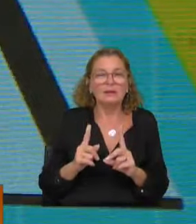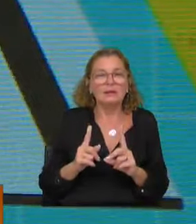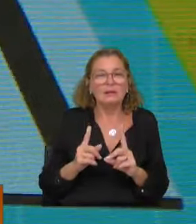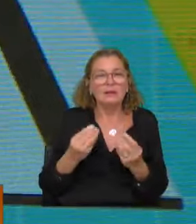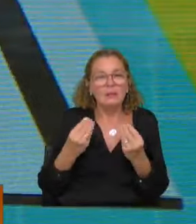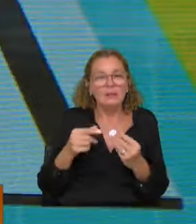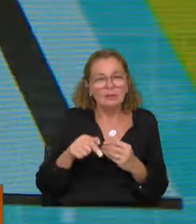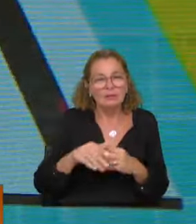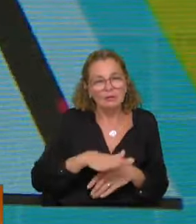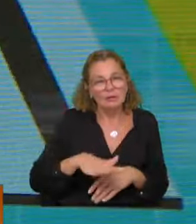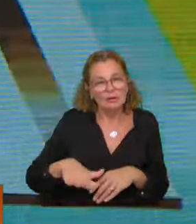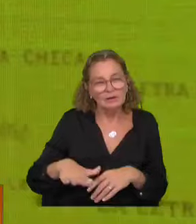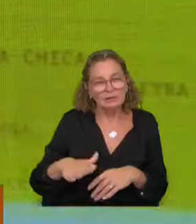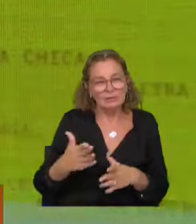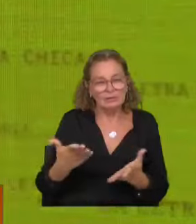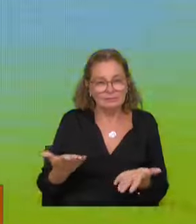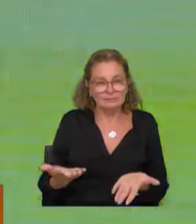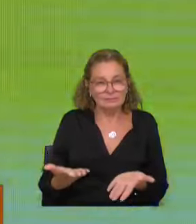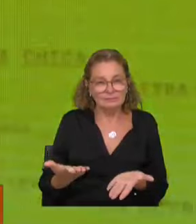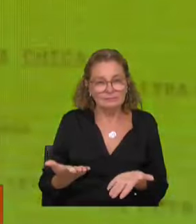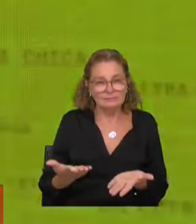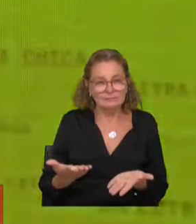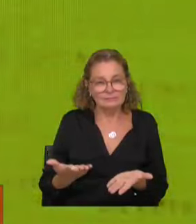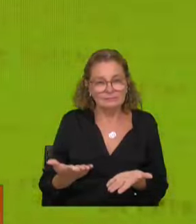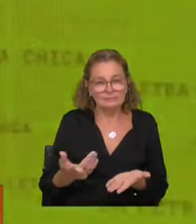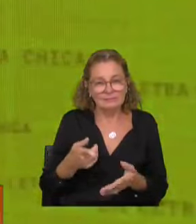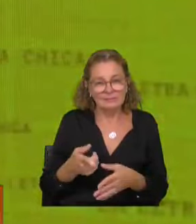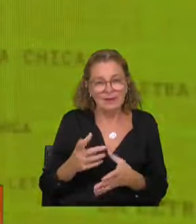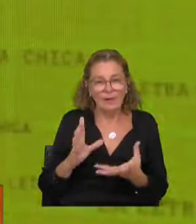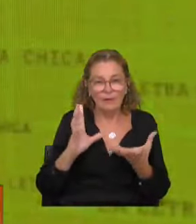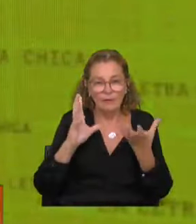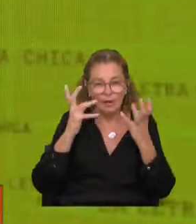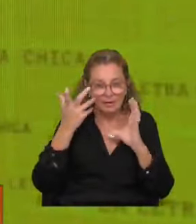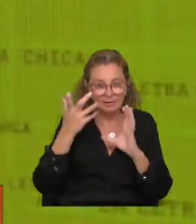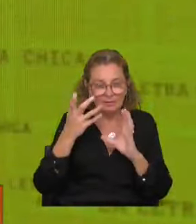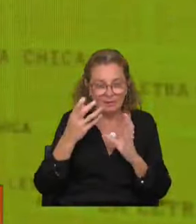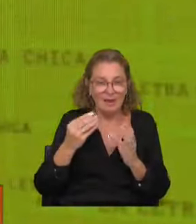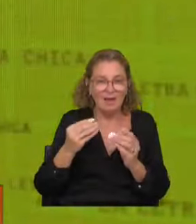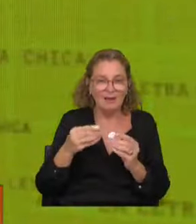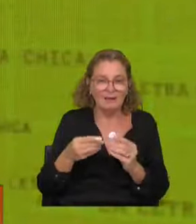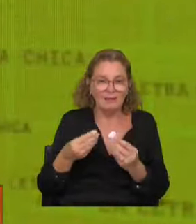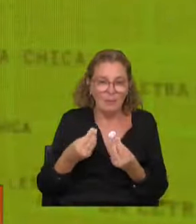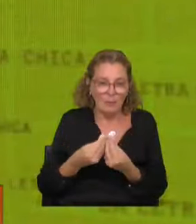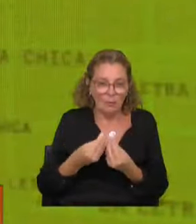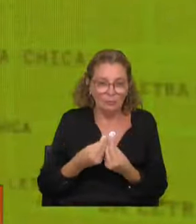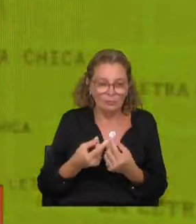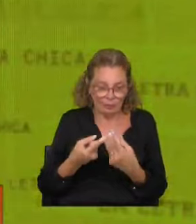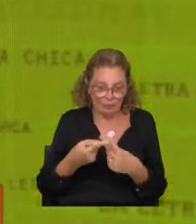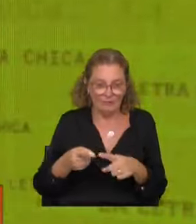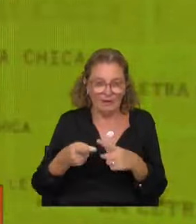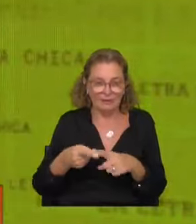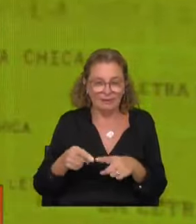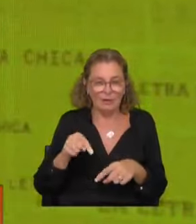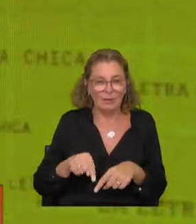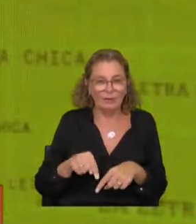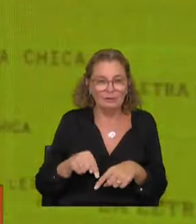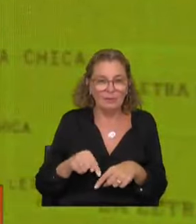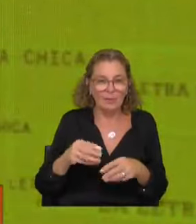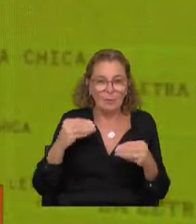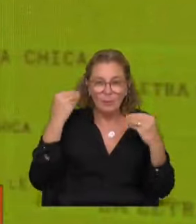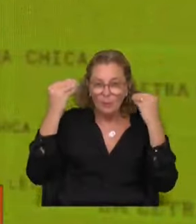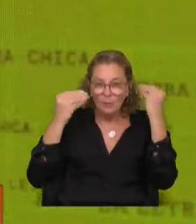qué pasa con esos niños y niñas Este sí la violencia se da en muchos en muchos Marcos no nosotros Hoy estamos tan